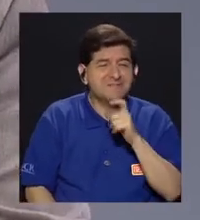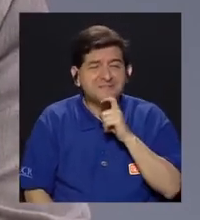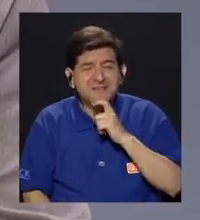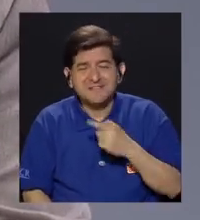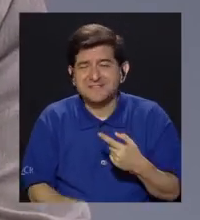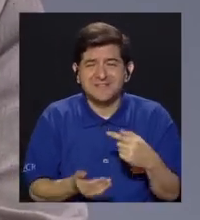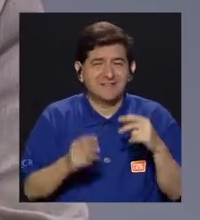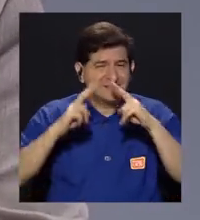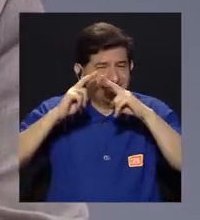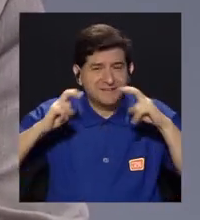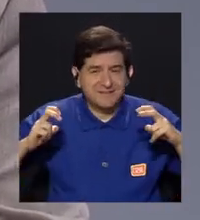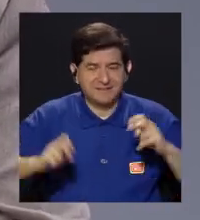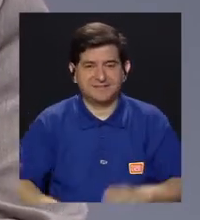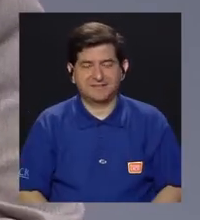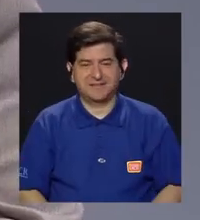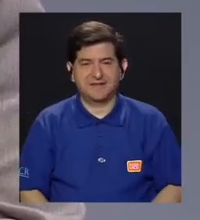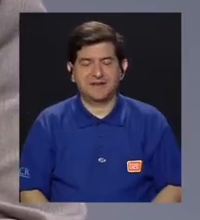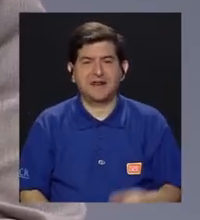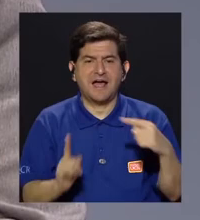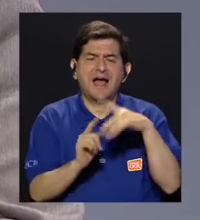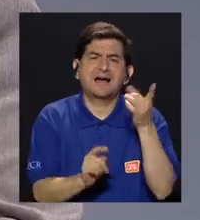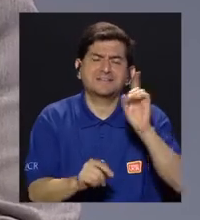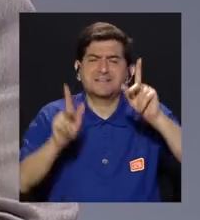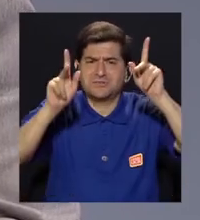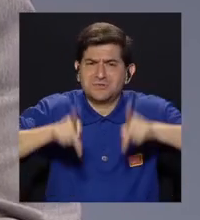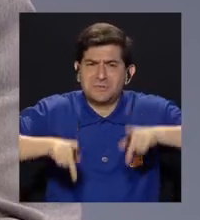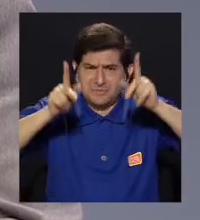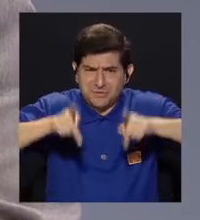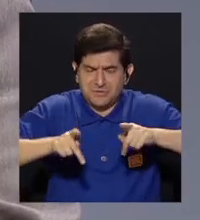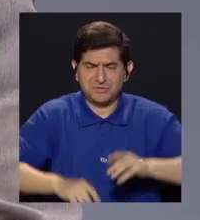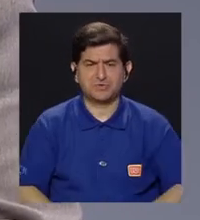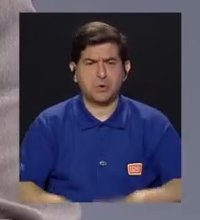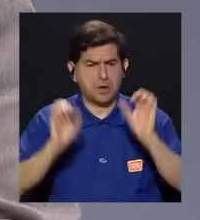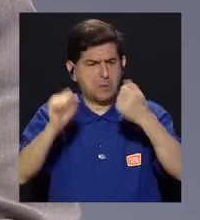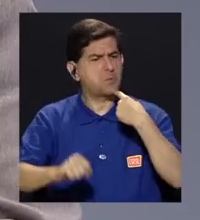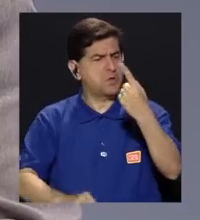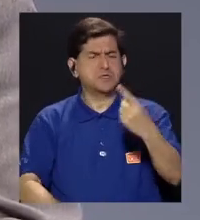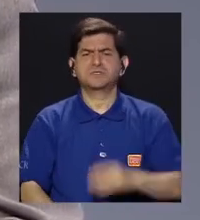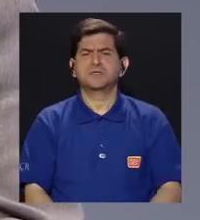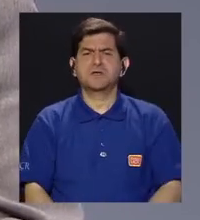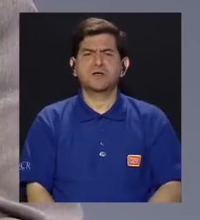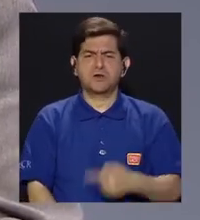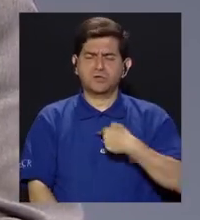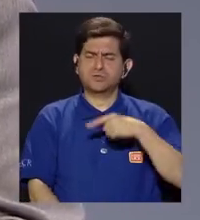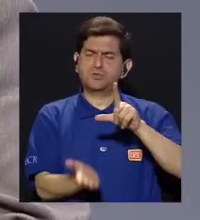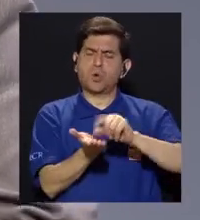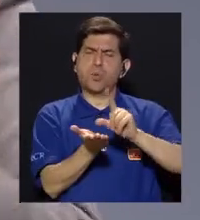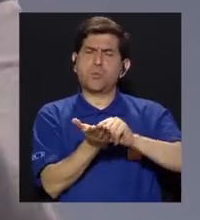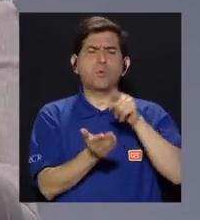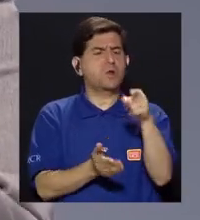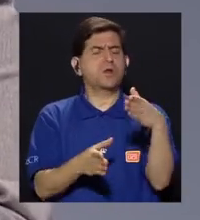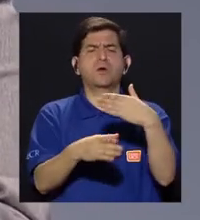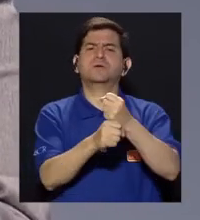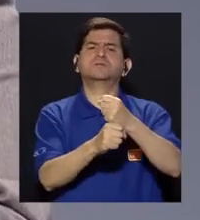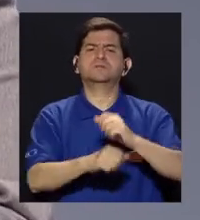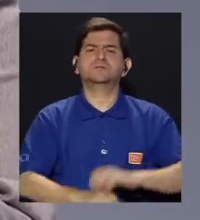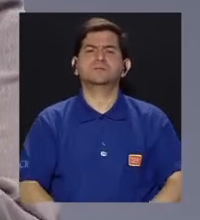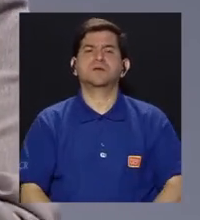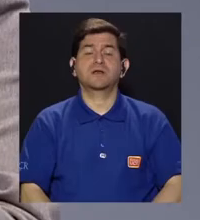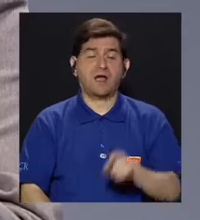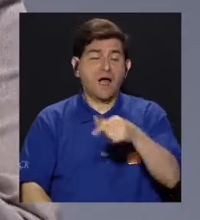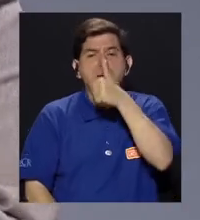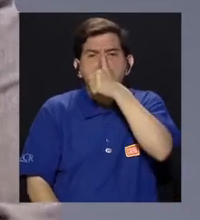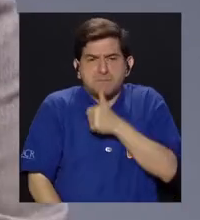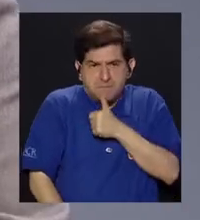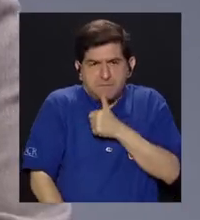gris totalmente porque hasta qué punto una persona puede decir bueno estoy publicando esto